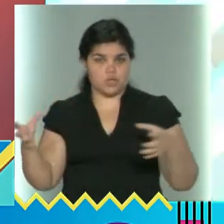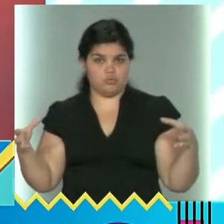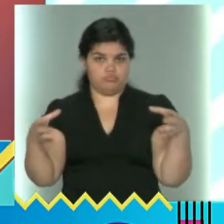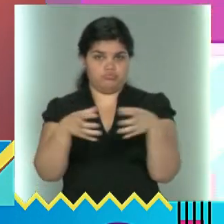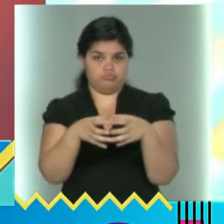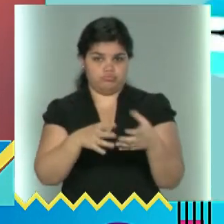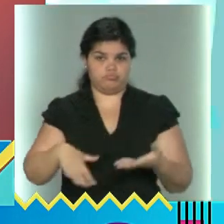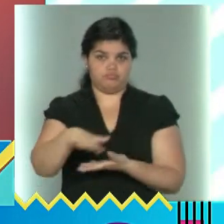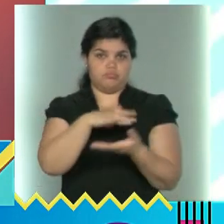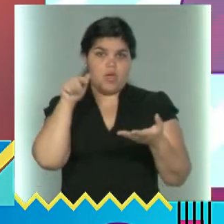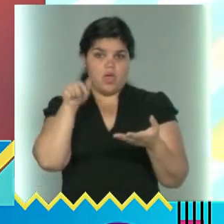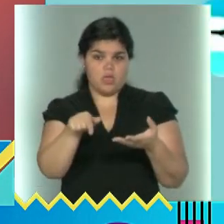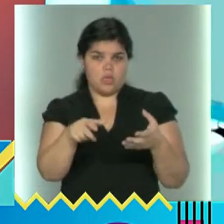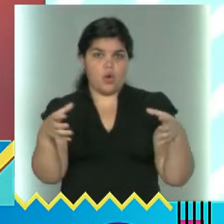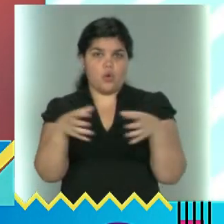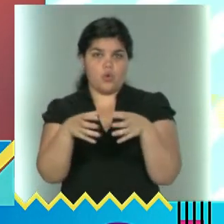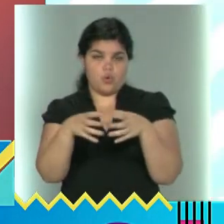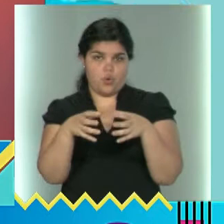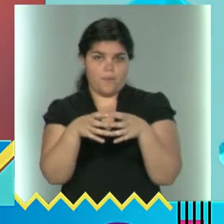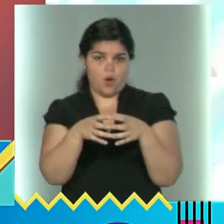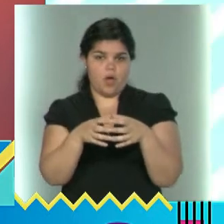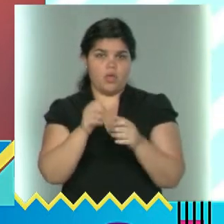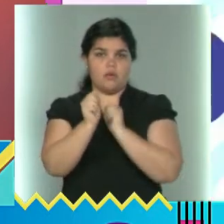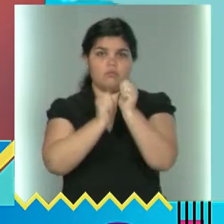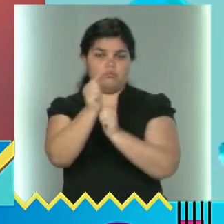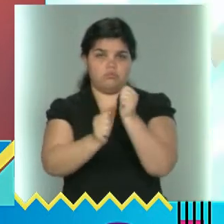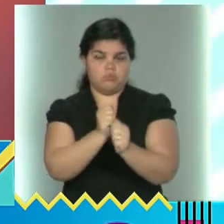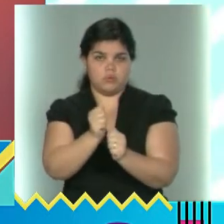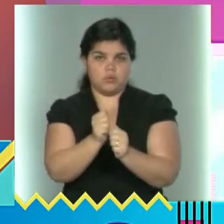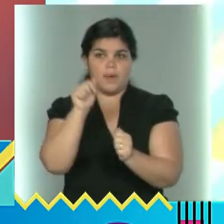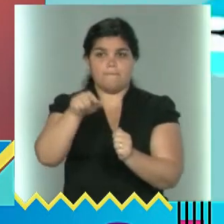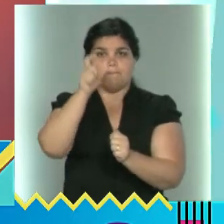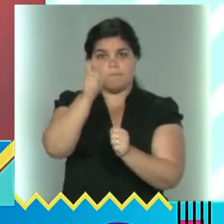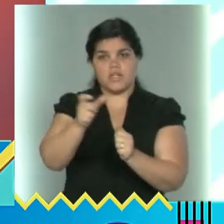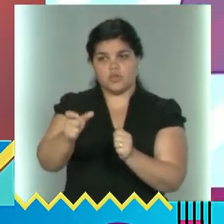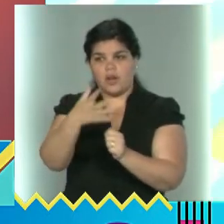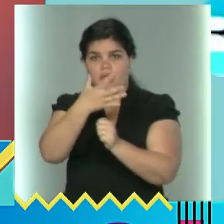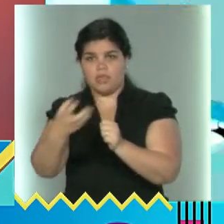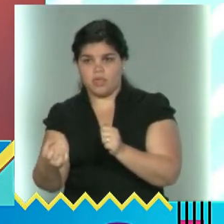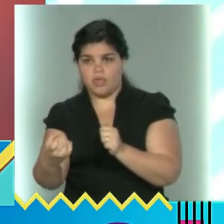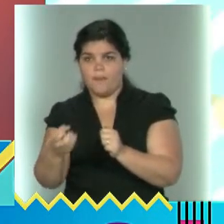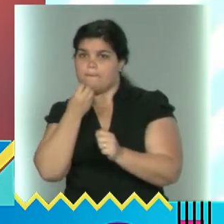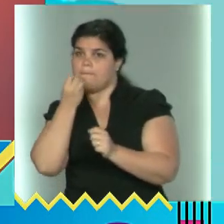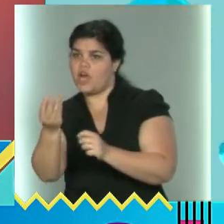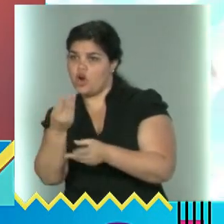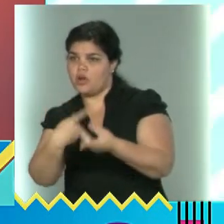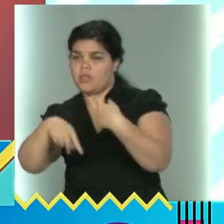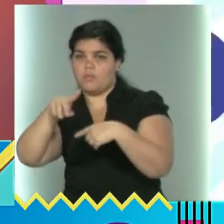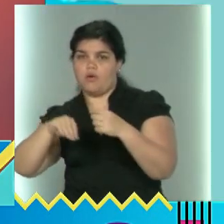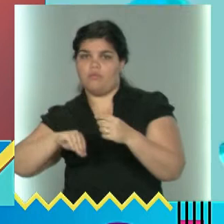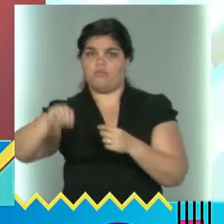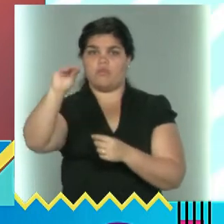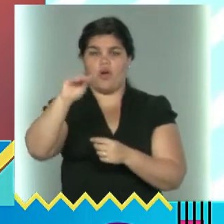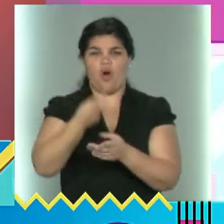las desarrolla. Una comunidad de makers desarrolla las prótesis. La gente las descarga, las mejora y las vuelve a subir. Más que nada lo